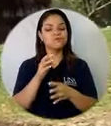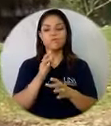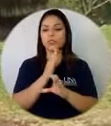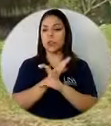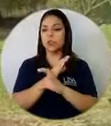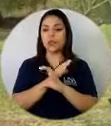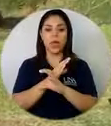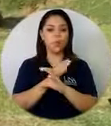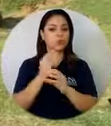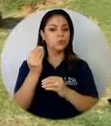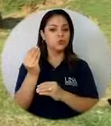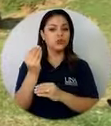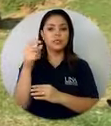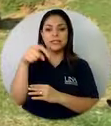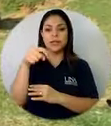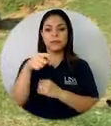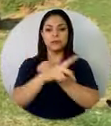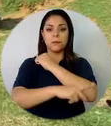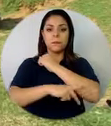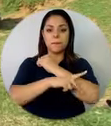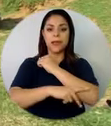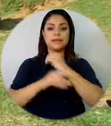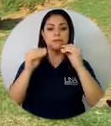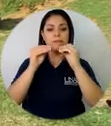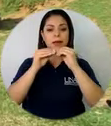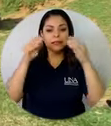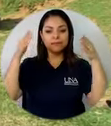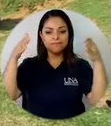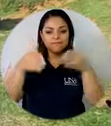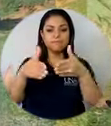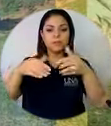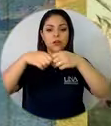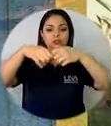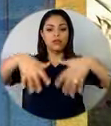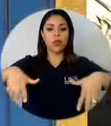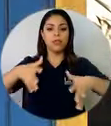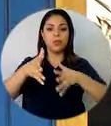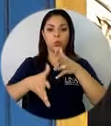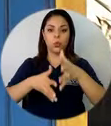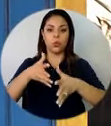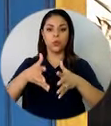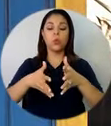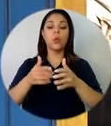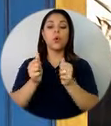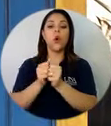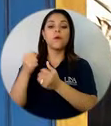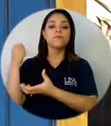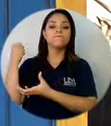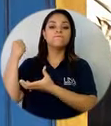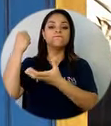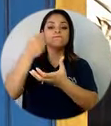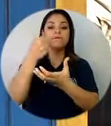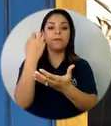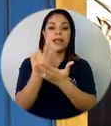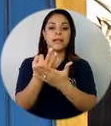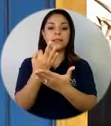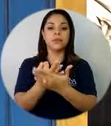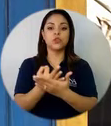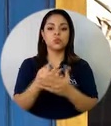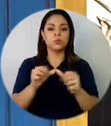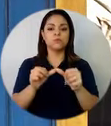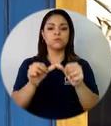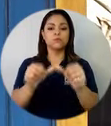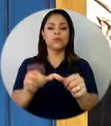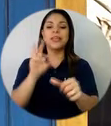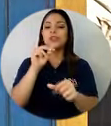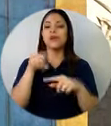un poco. Este país necesita una apuesta de una mayor cobertura de una red de cuidado, con un financiamiento además que sea